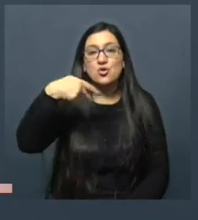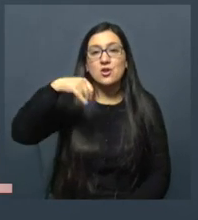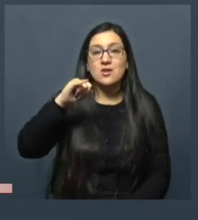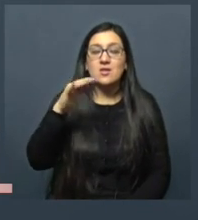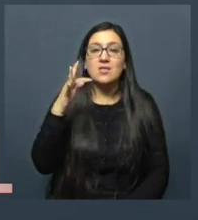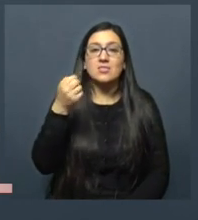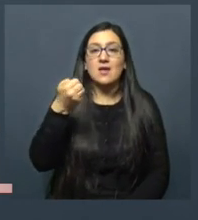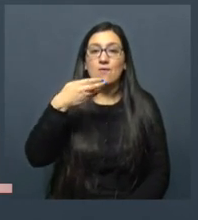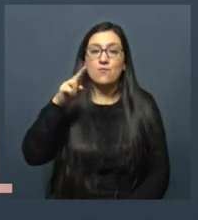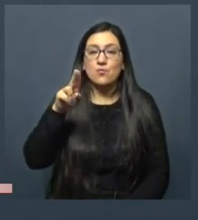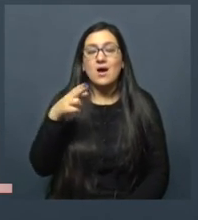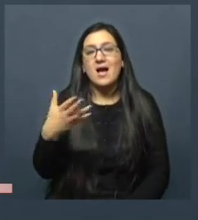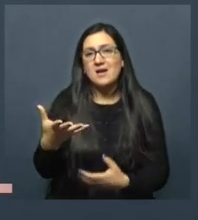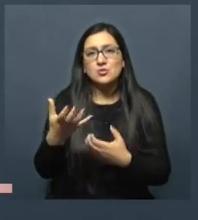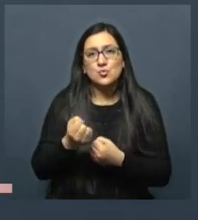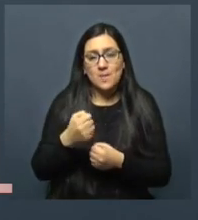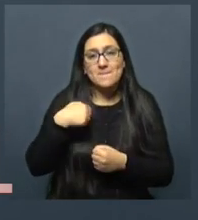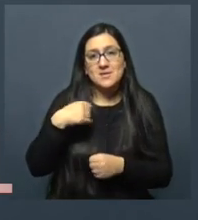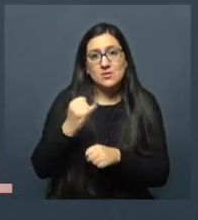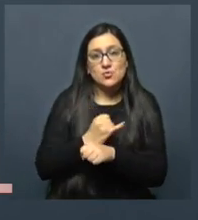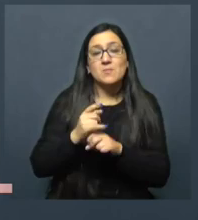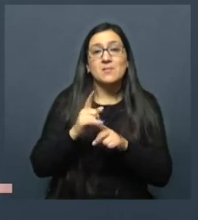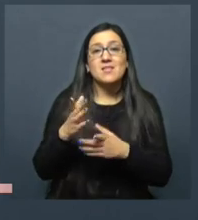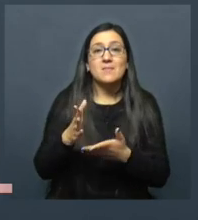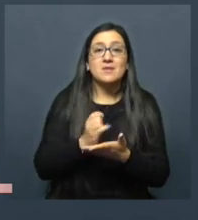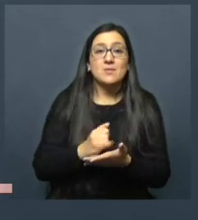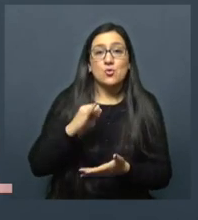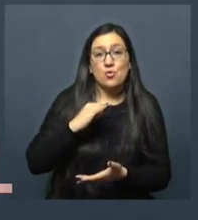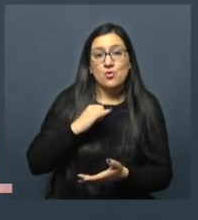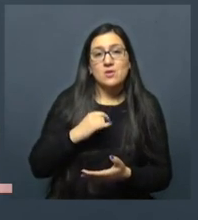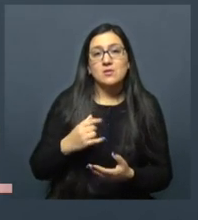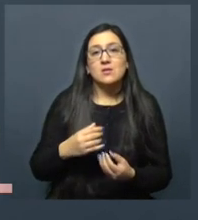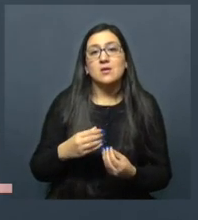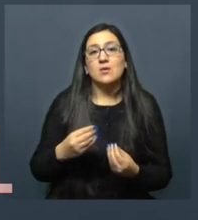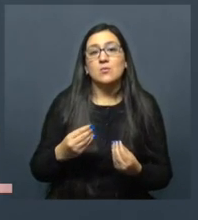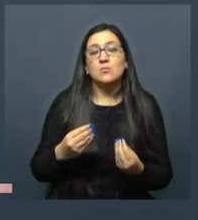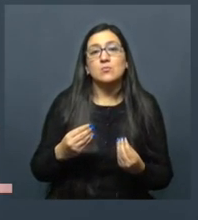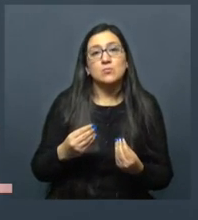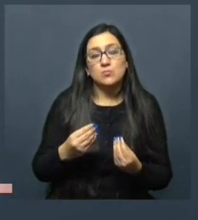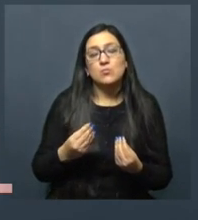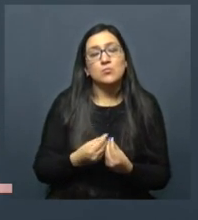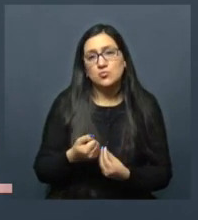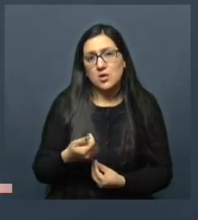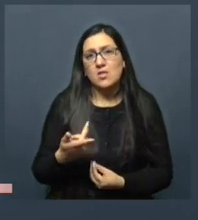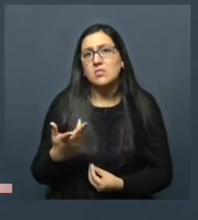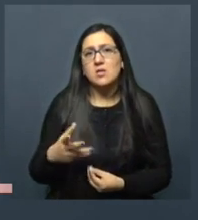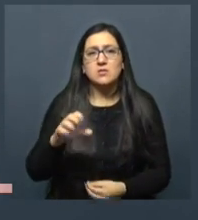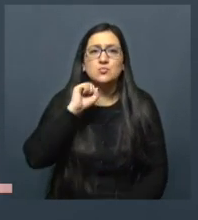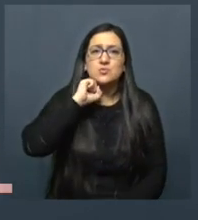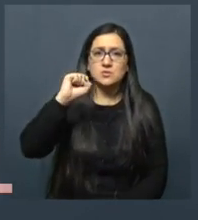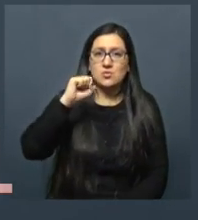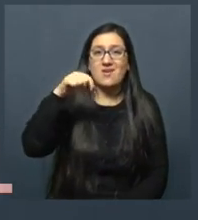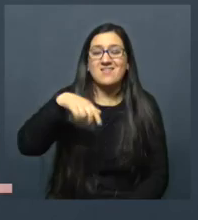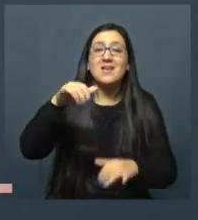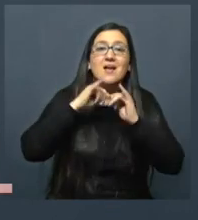muchísimo, no solo en mi institución, pero en el departamento en sí, que tiene grandes tasas de suicidios, y realmente estas campañas